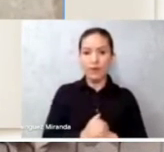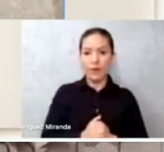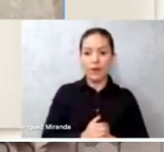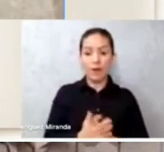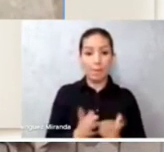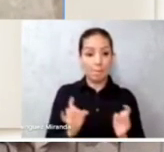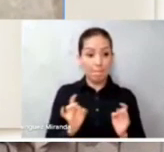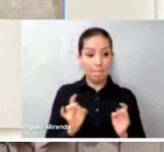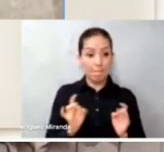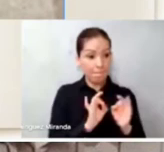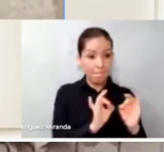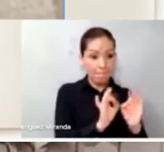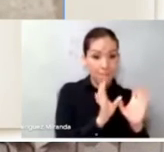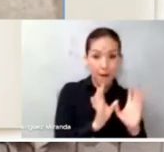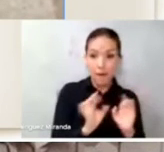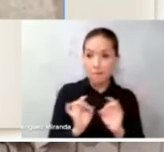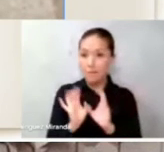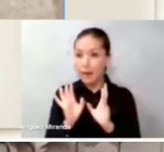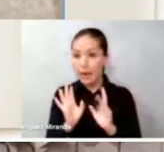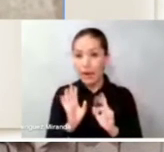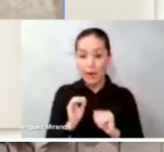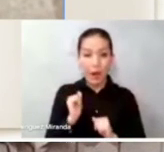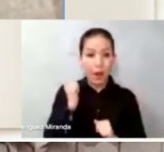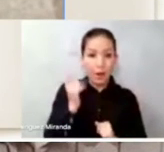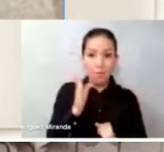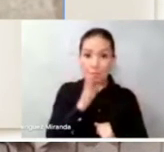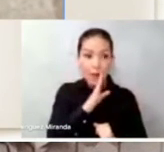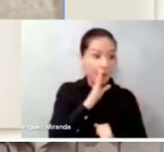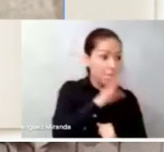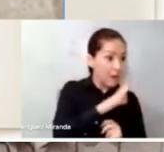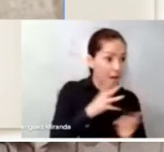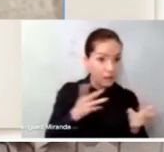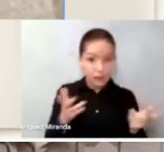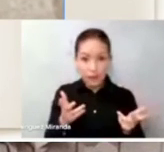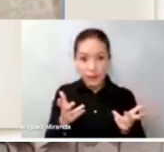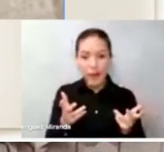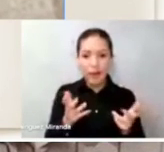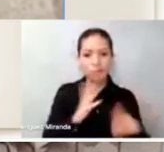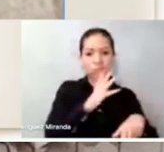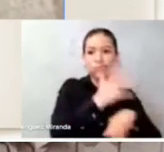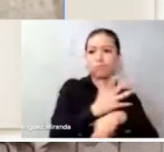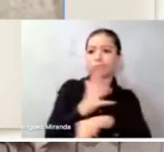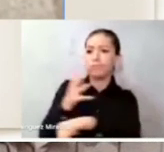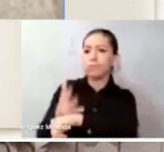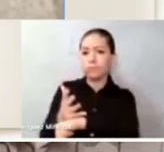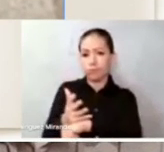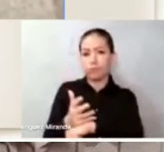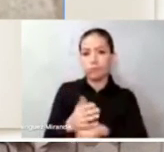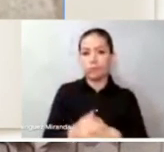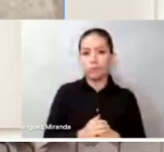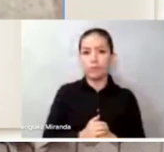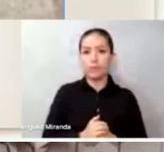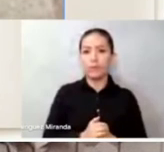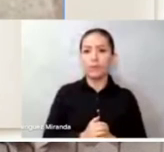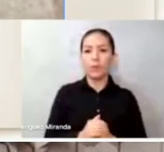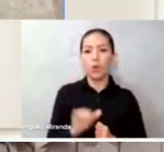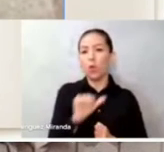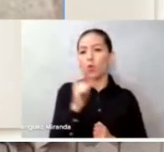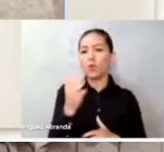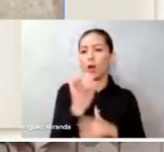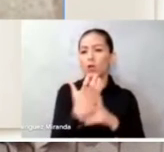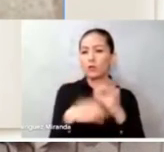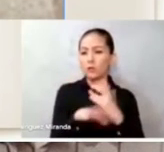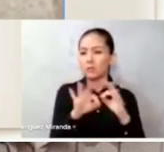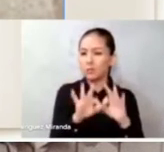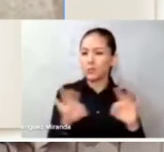infracción, situación que, repito, repercute en este juicio de inconformidad. Un punto más a